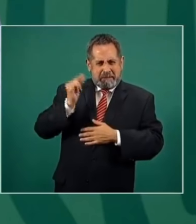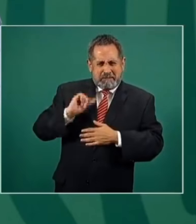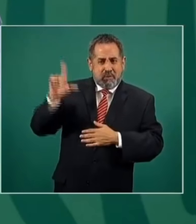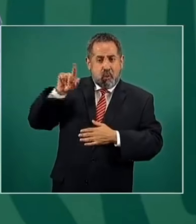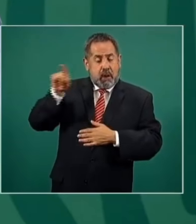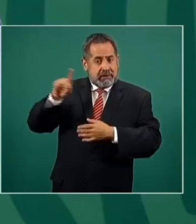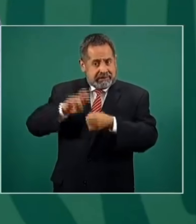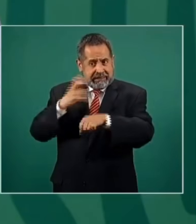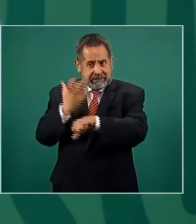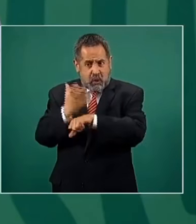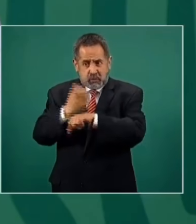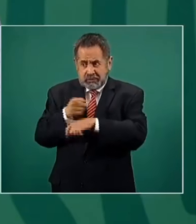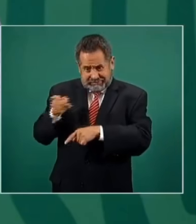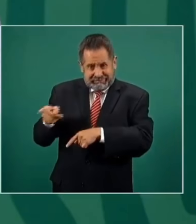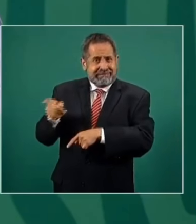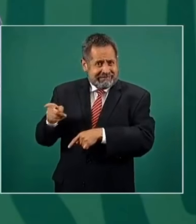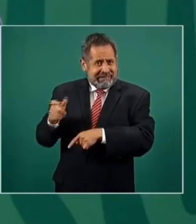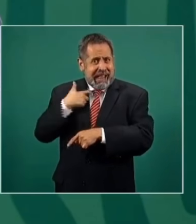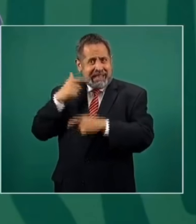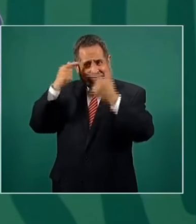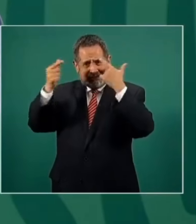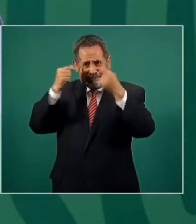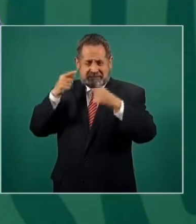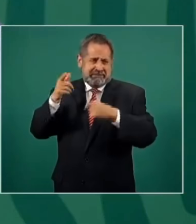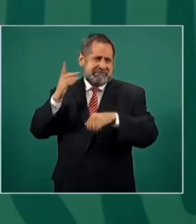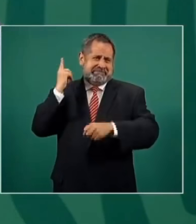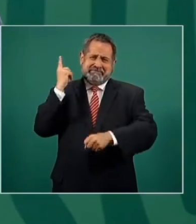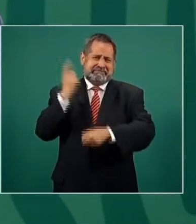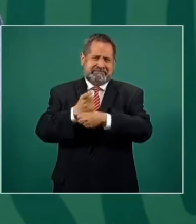Unidos, de las de más prestigio,